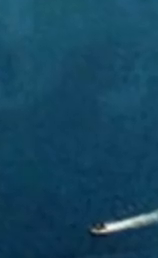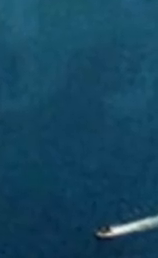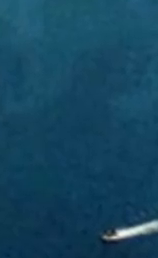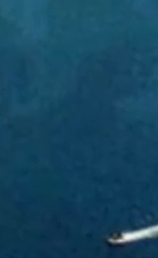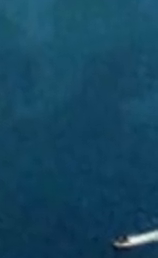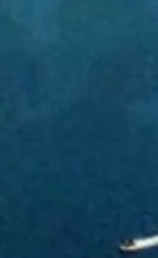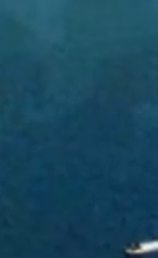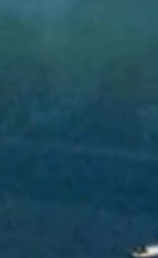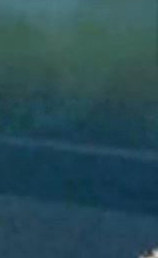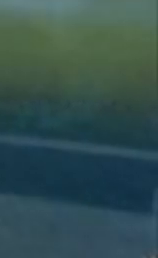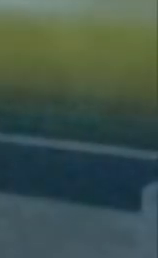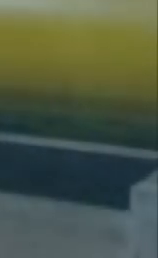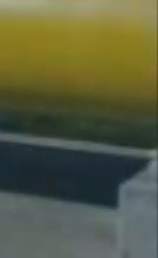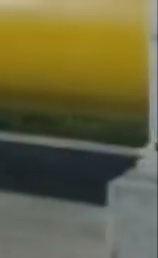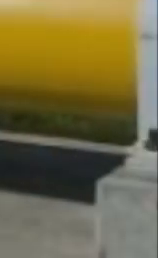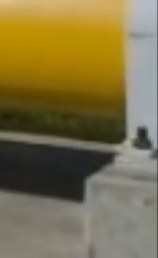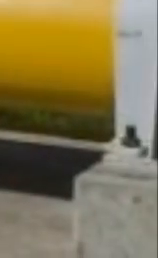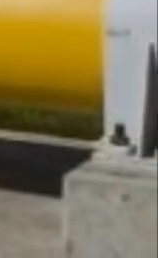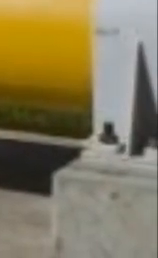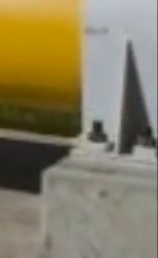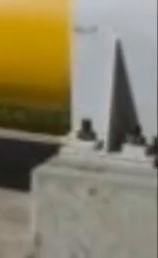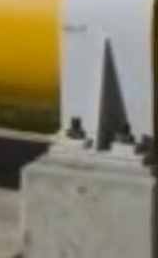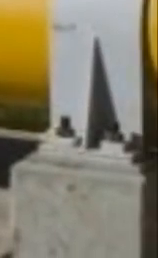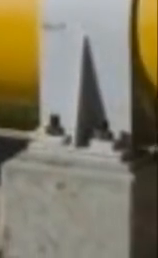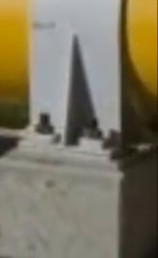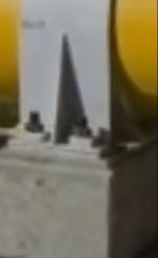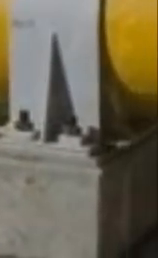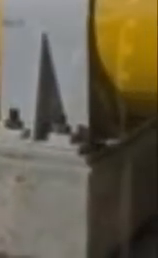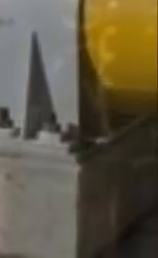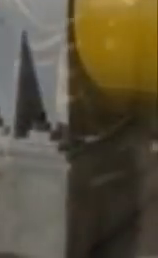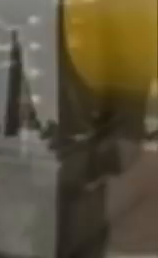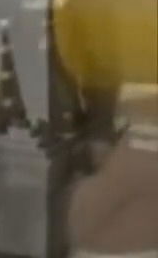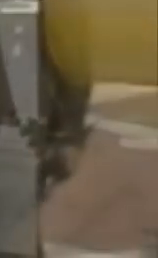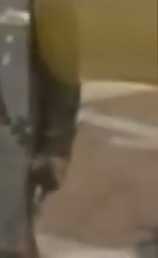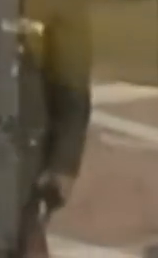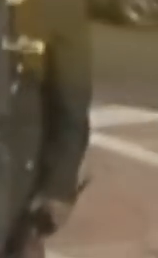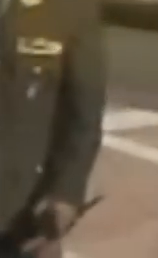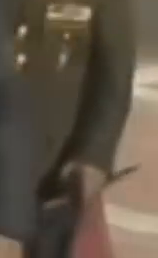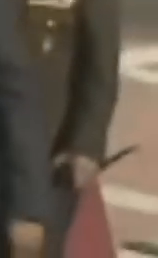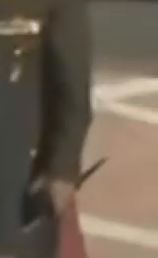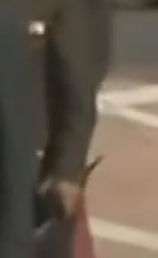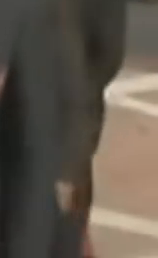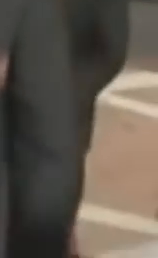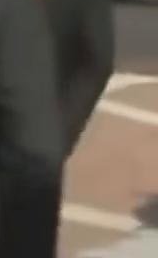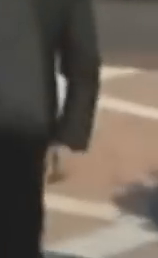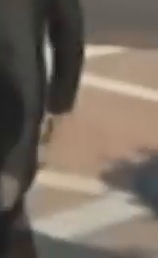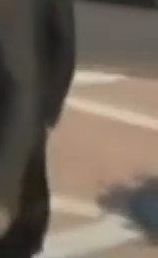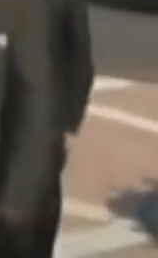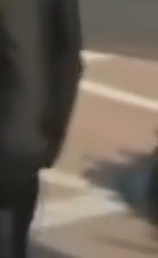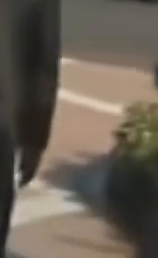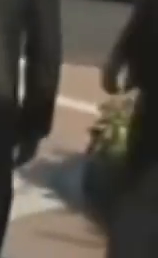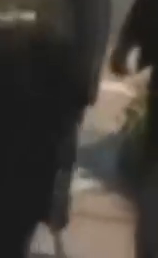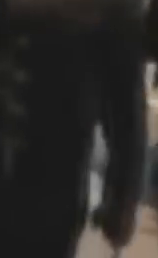boliviana, así como el suministro de gas natural para las ciudades del sur peruano, durante el encuentro presidencial y quinto gabinete binacional